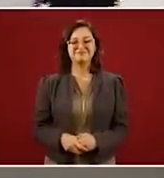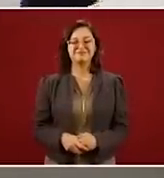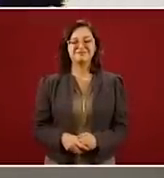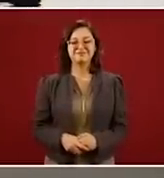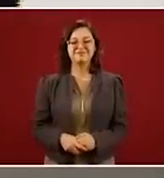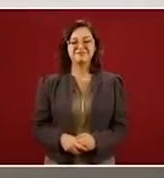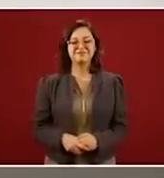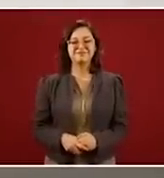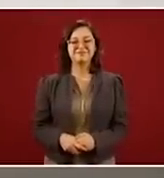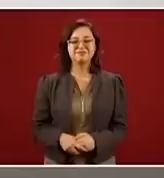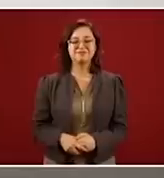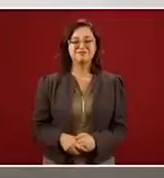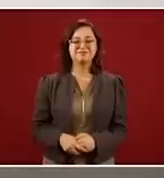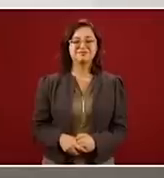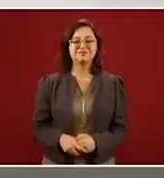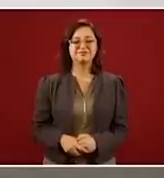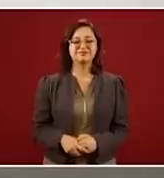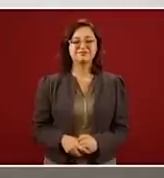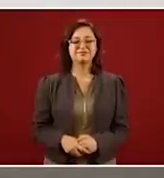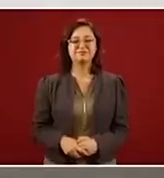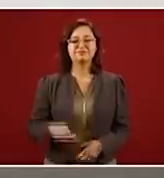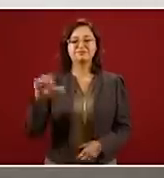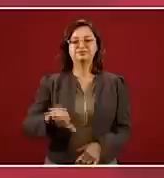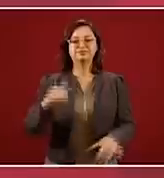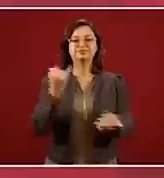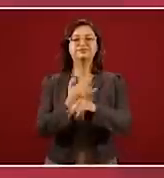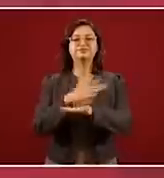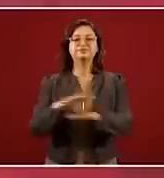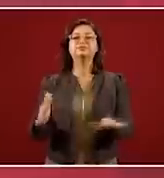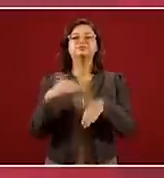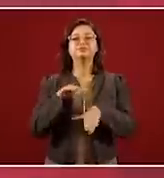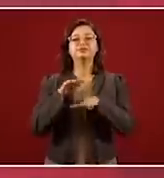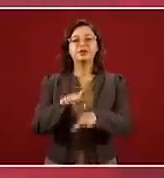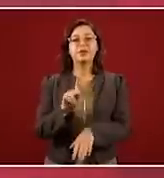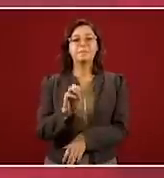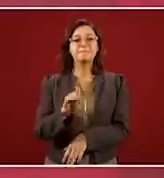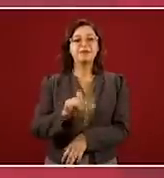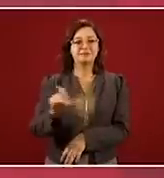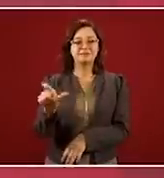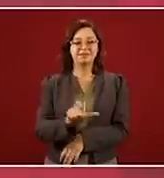Vamos a informar sobre Pemex el día de hoy